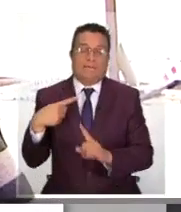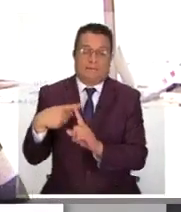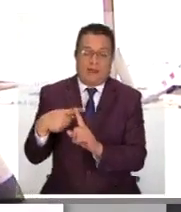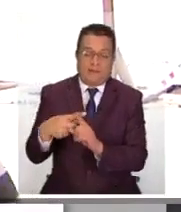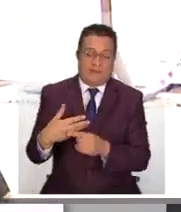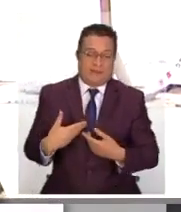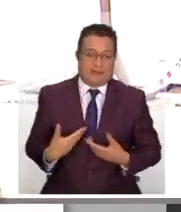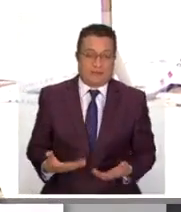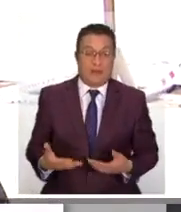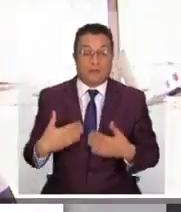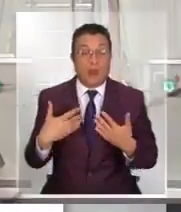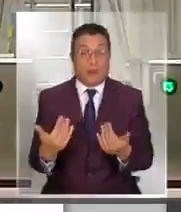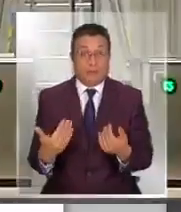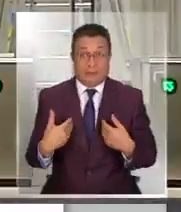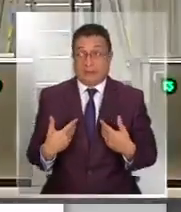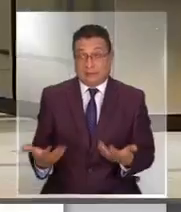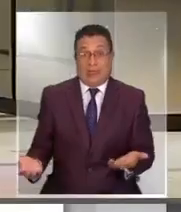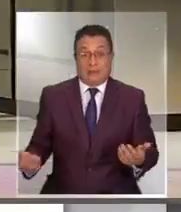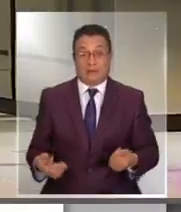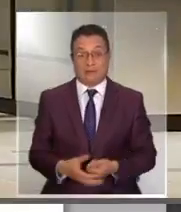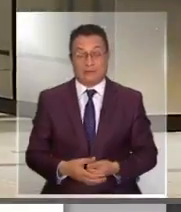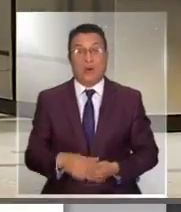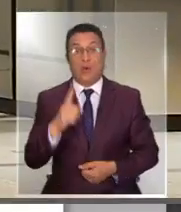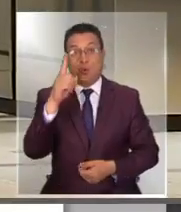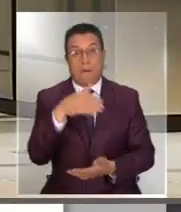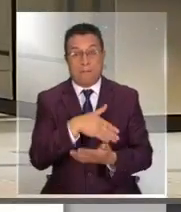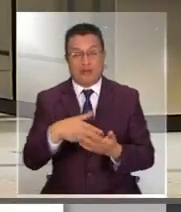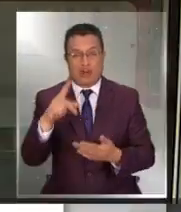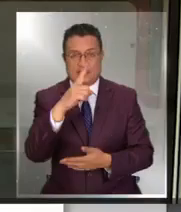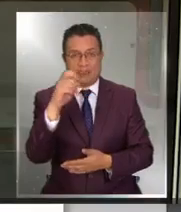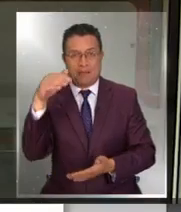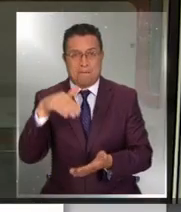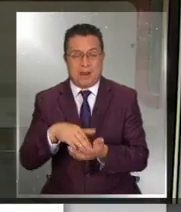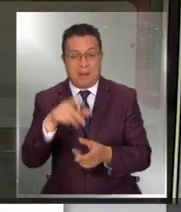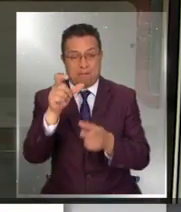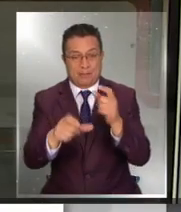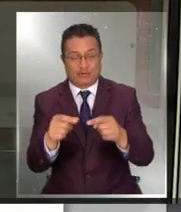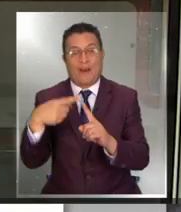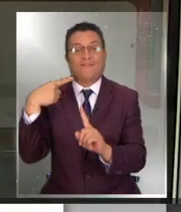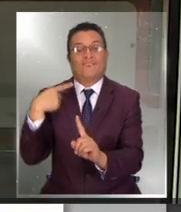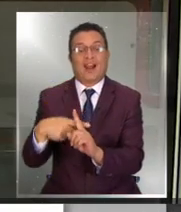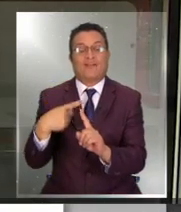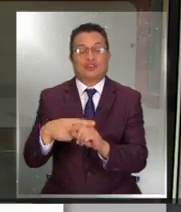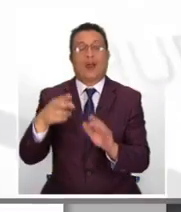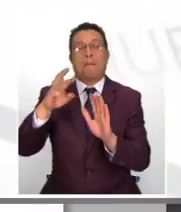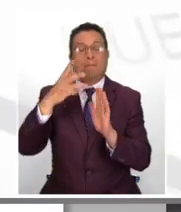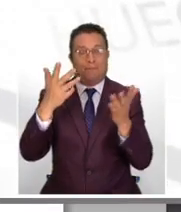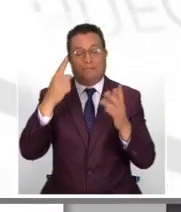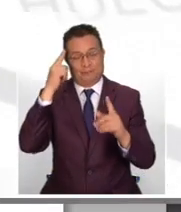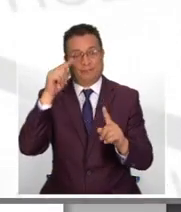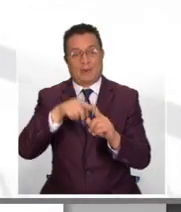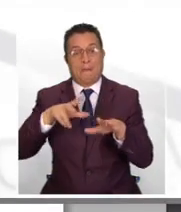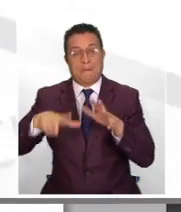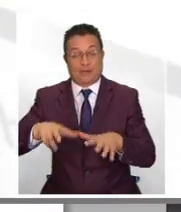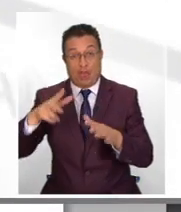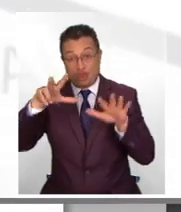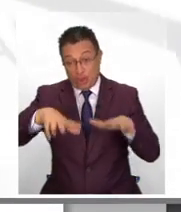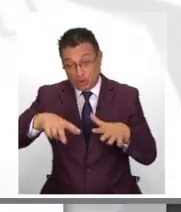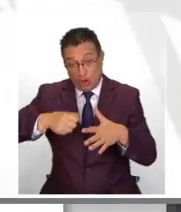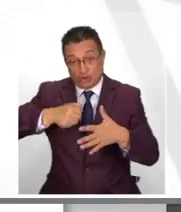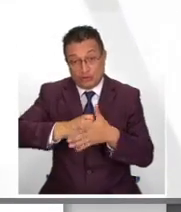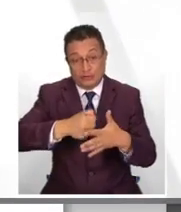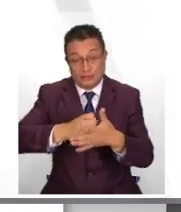a lo mejor nos merecemos, pues. 1.100.000 personas beneficiadas con el último y esperado proyecto del metro. 18 estaciones que en tan